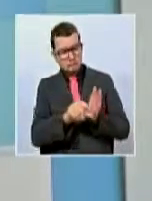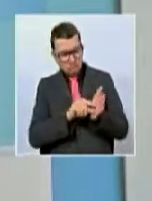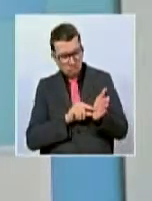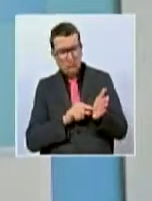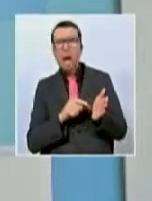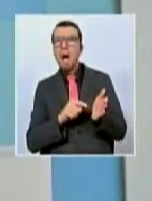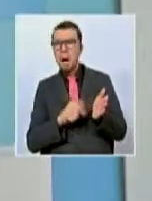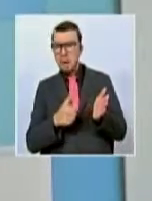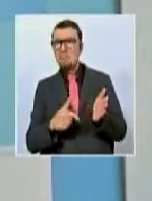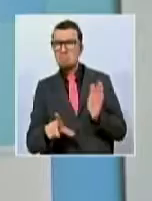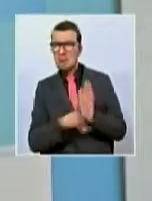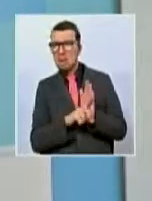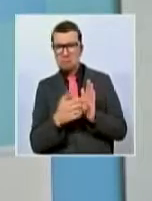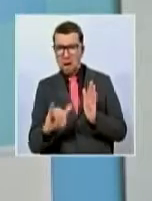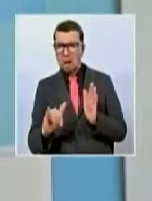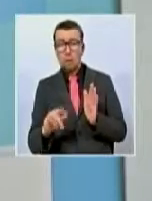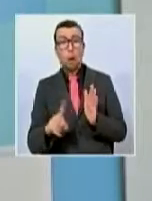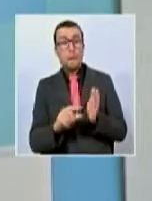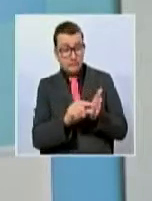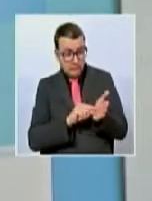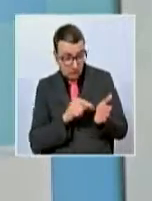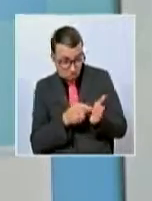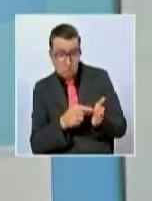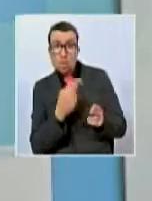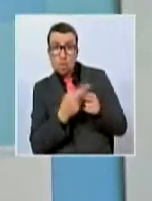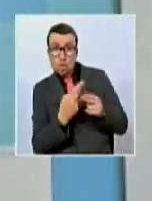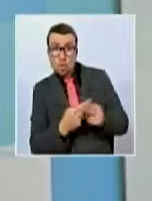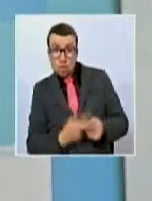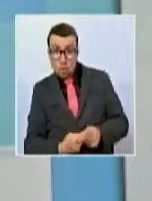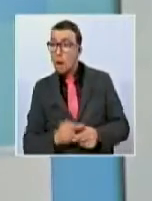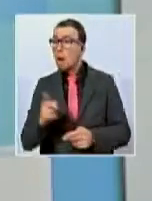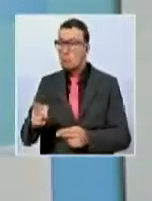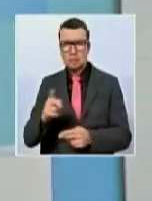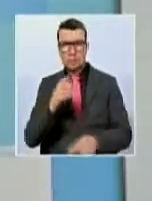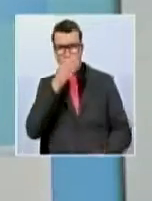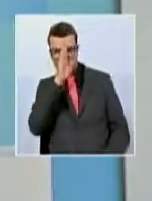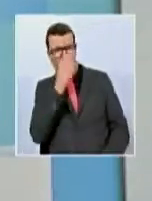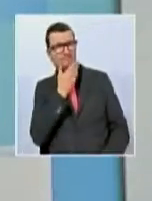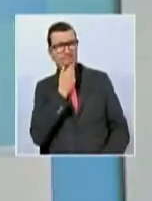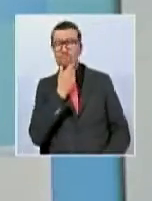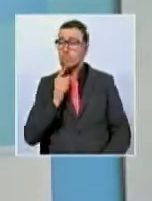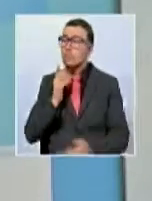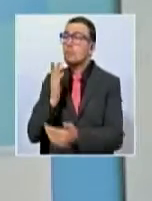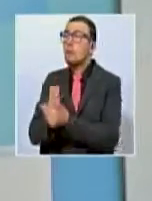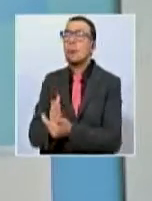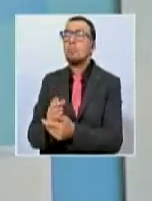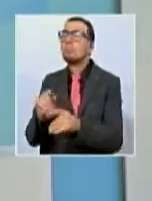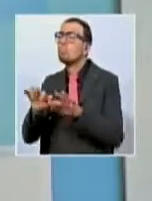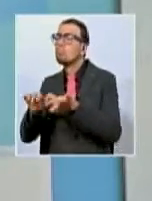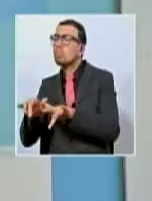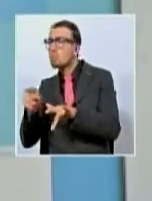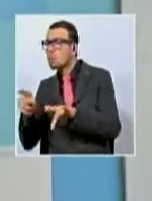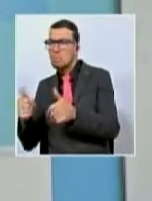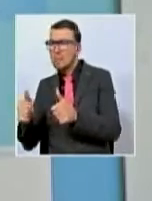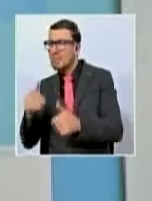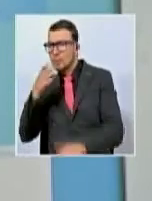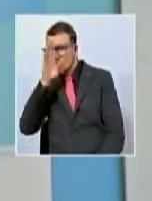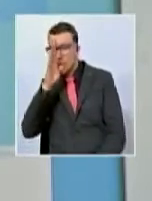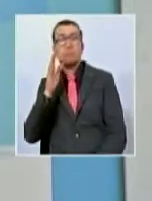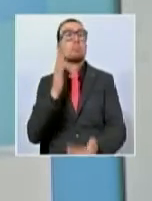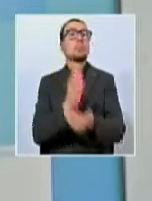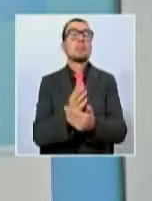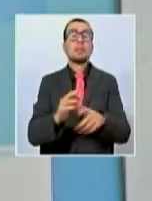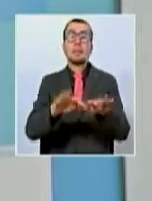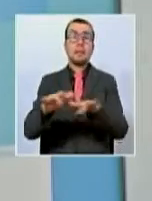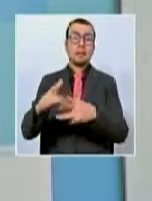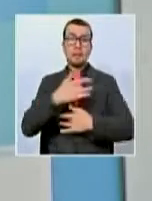sino verificar que el registro sanitario exista en la página web del INVIMA. Si tiene dudas, pues acercarse a la Secretaría de Salud del departamento o de la región. Doctor